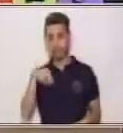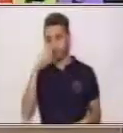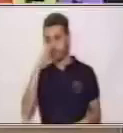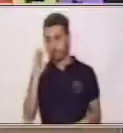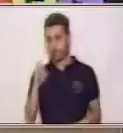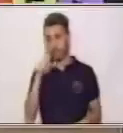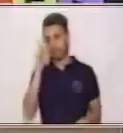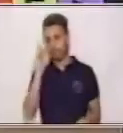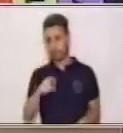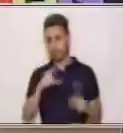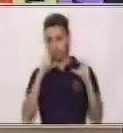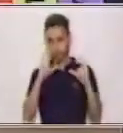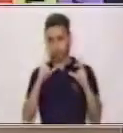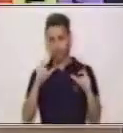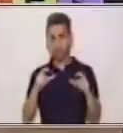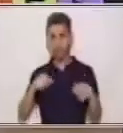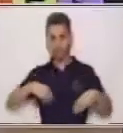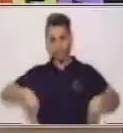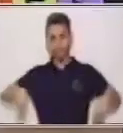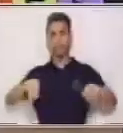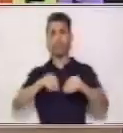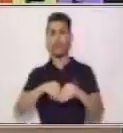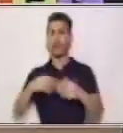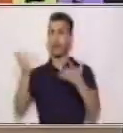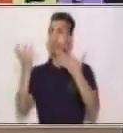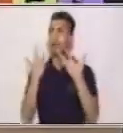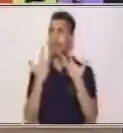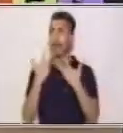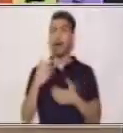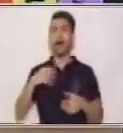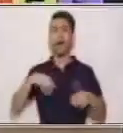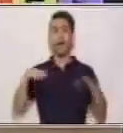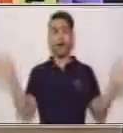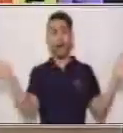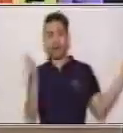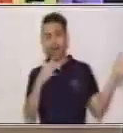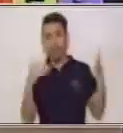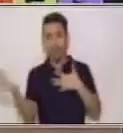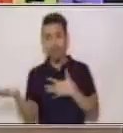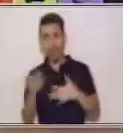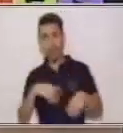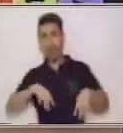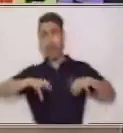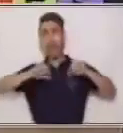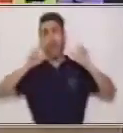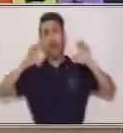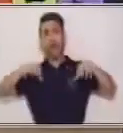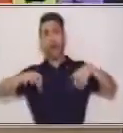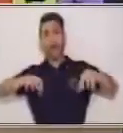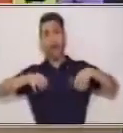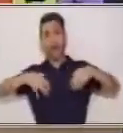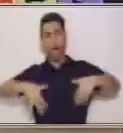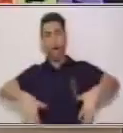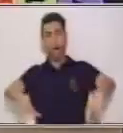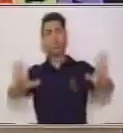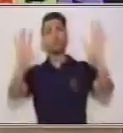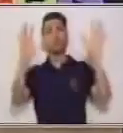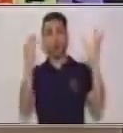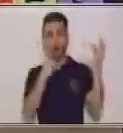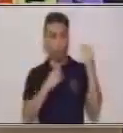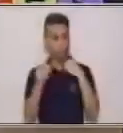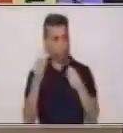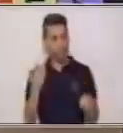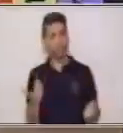Tierra, porque el planeta Tierra nos da aire, nos da agua, nos da alimento. Es nuestra casa. Recuerda siempre cuidarla. No